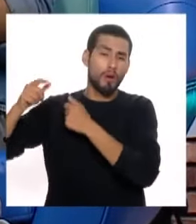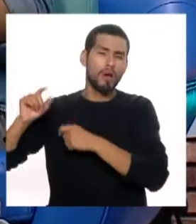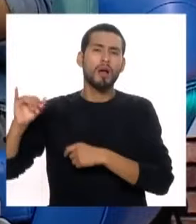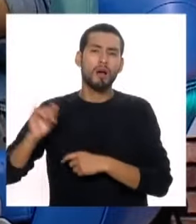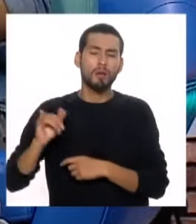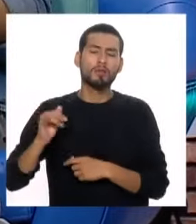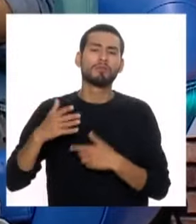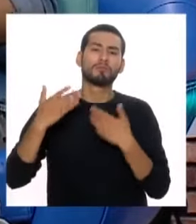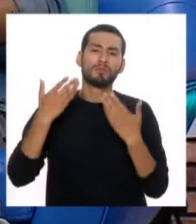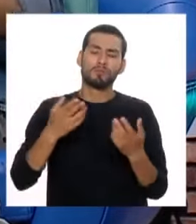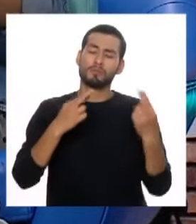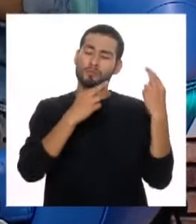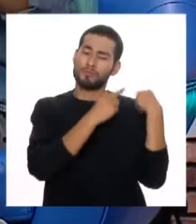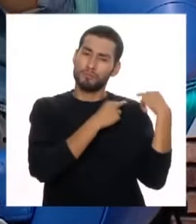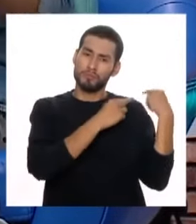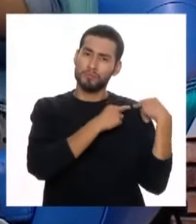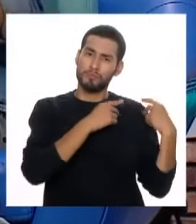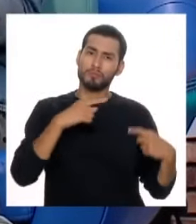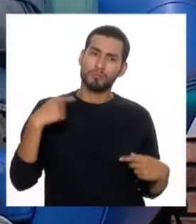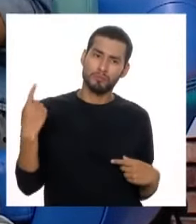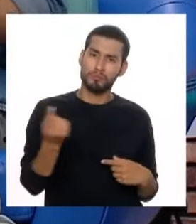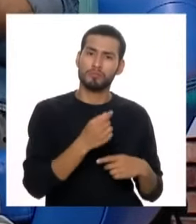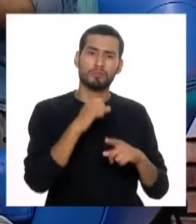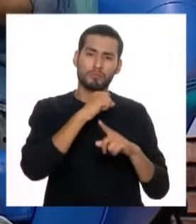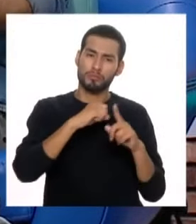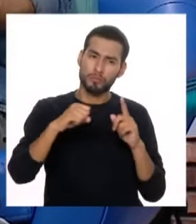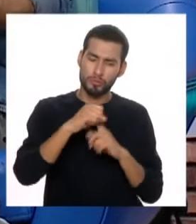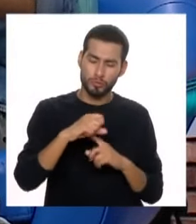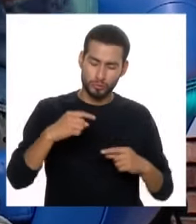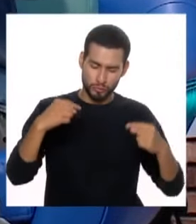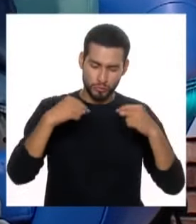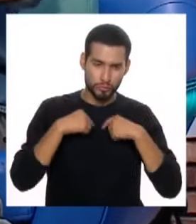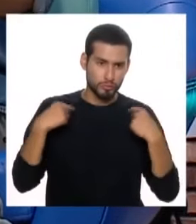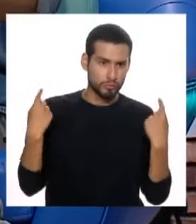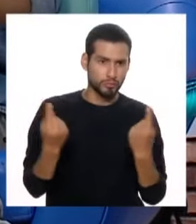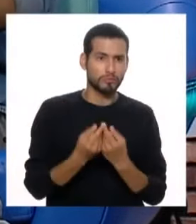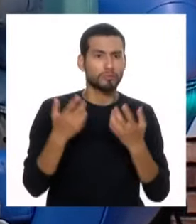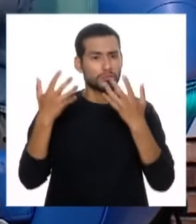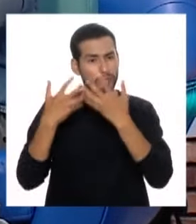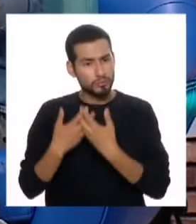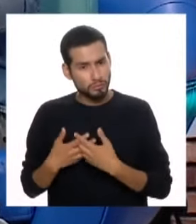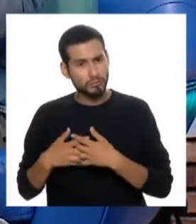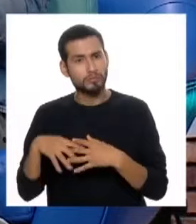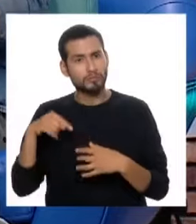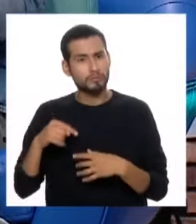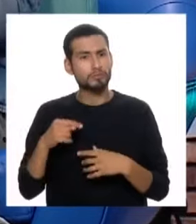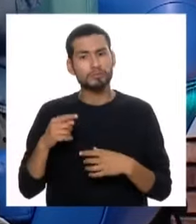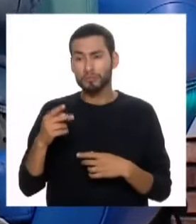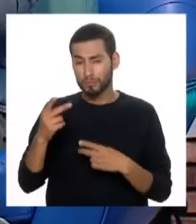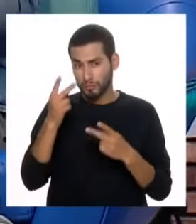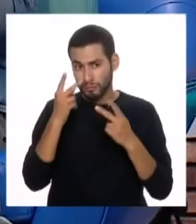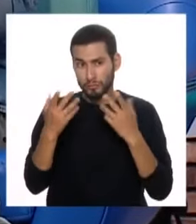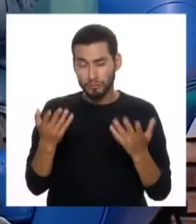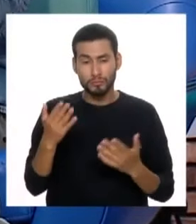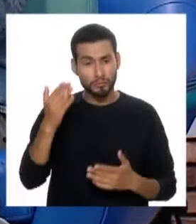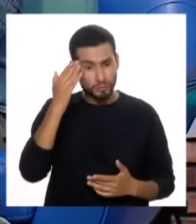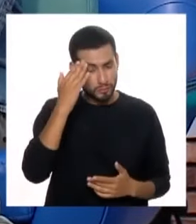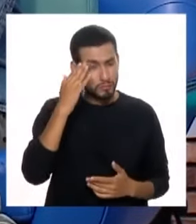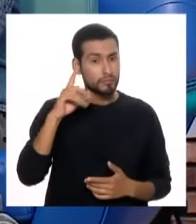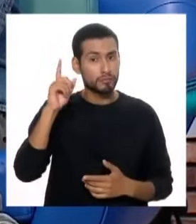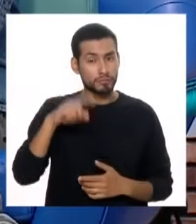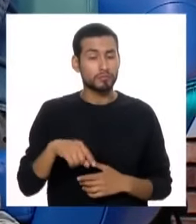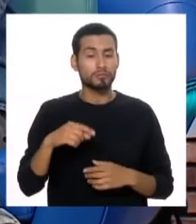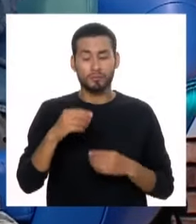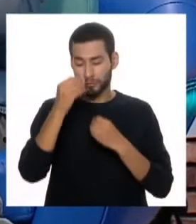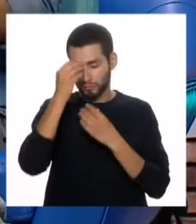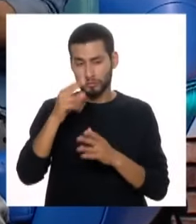cae un peso muy fuerte en la parte social, en nosotros, en los empresarios que están escuchándonos, que saben que tienen que cumplir